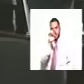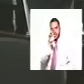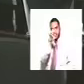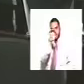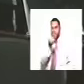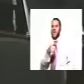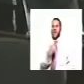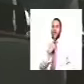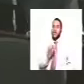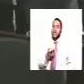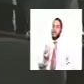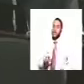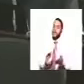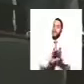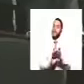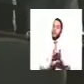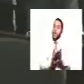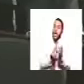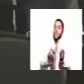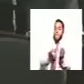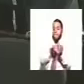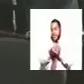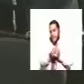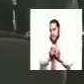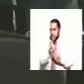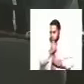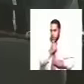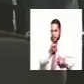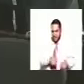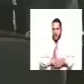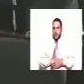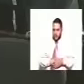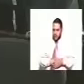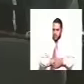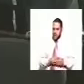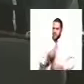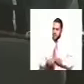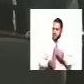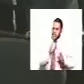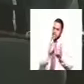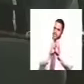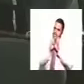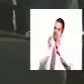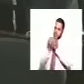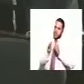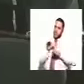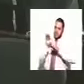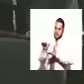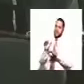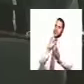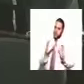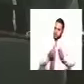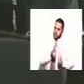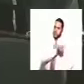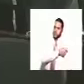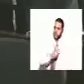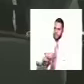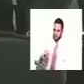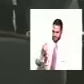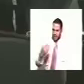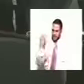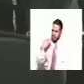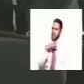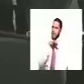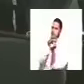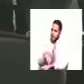víctimas. Desde un principio, y los senadores y representantes de la Comisión Primera, que tantas veces